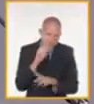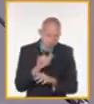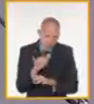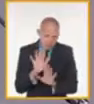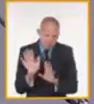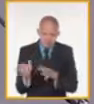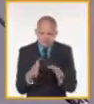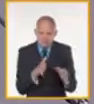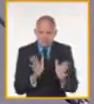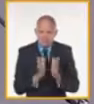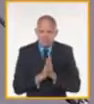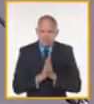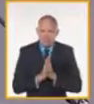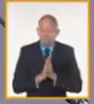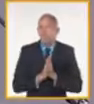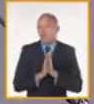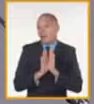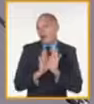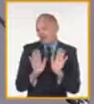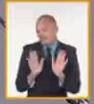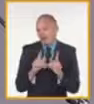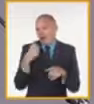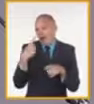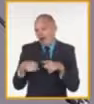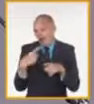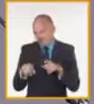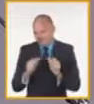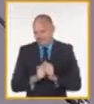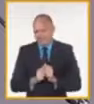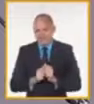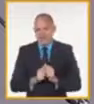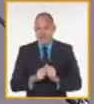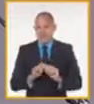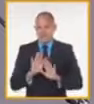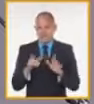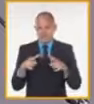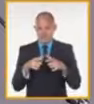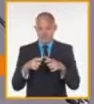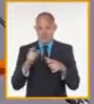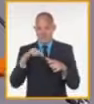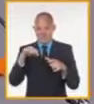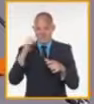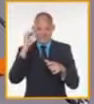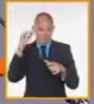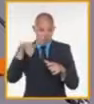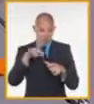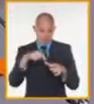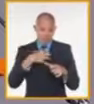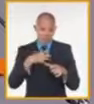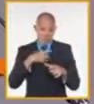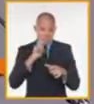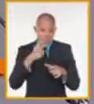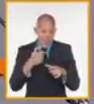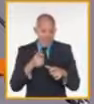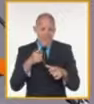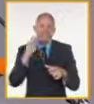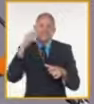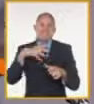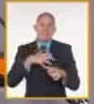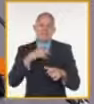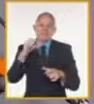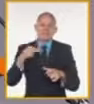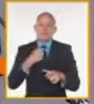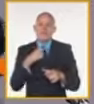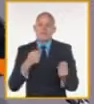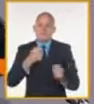supuesto influencers los más eh populares pero también microinfluencers que tienen una pequeña audiencia pero que llegan audiencias